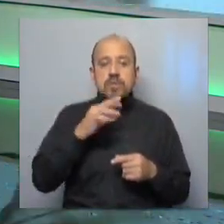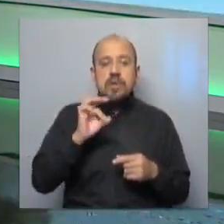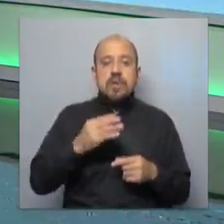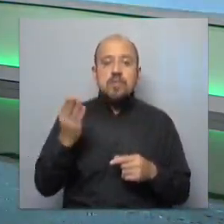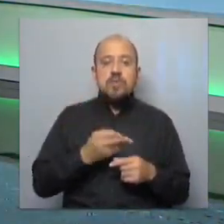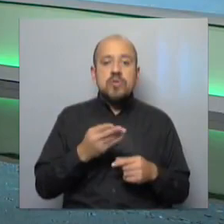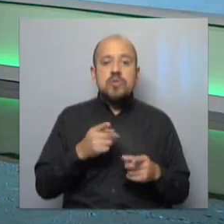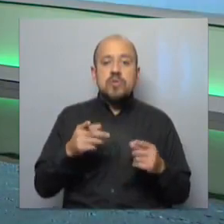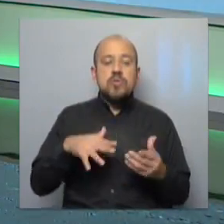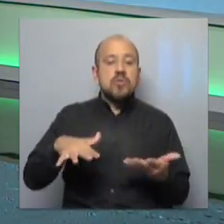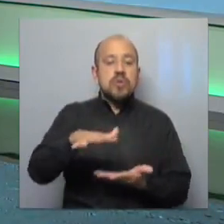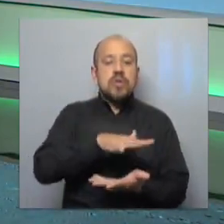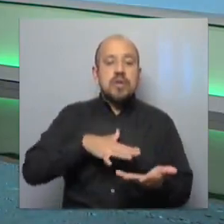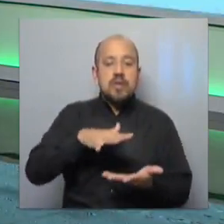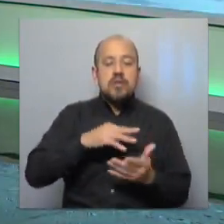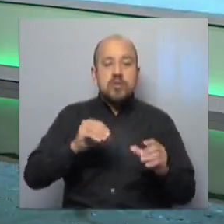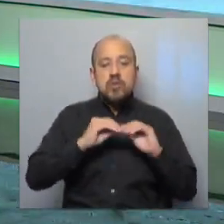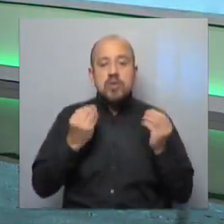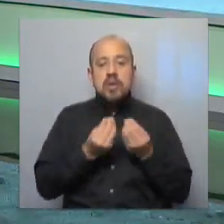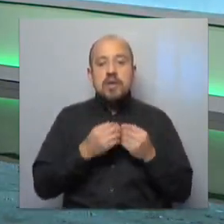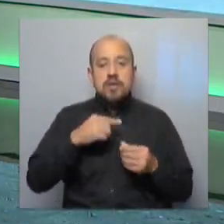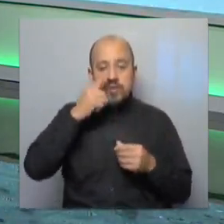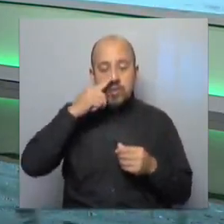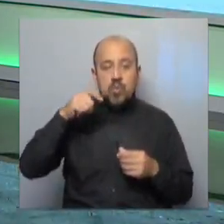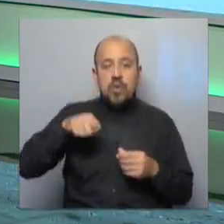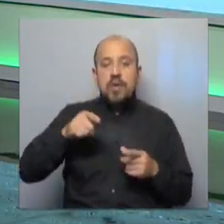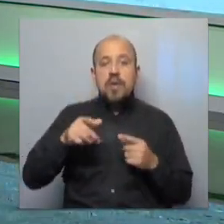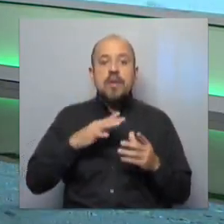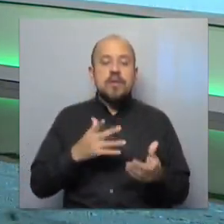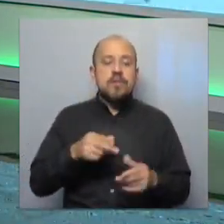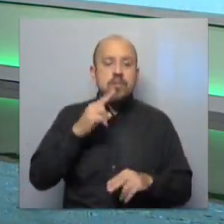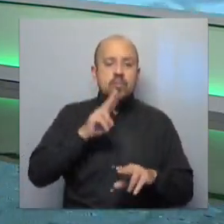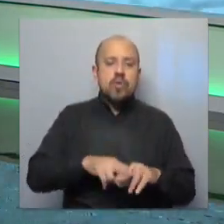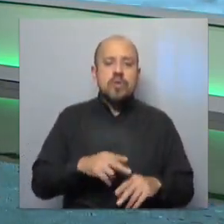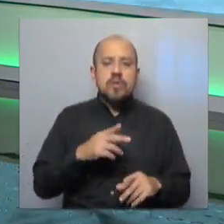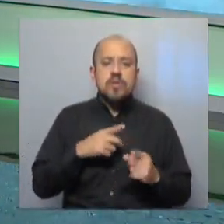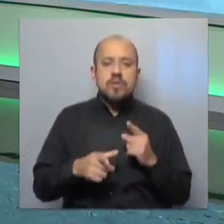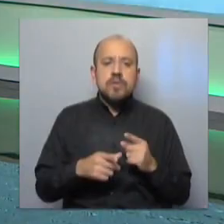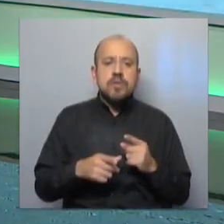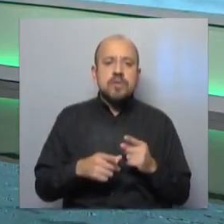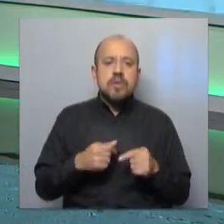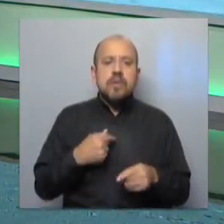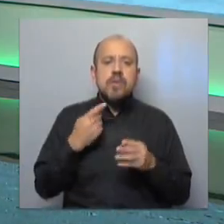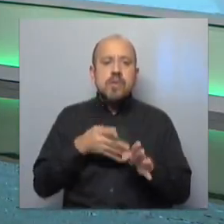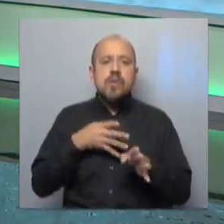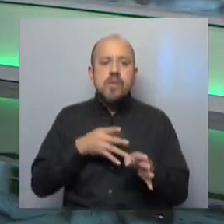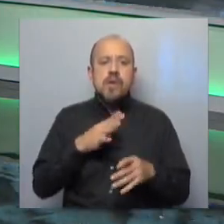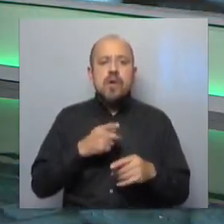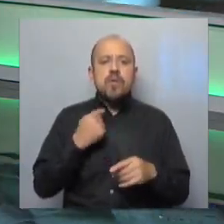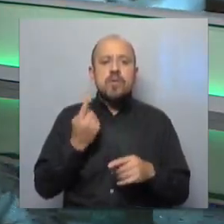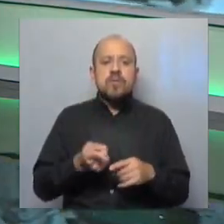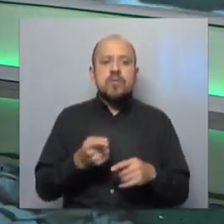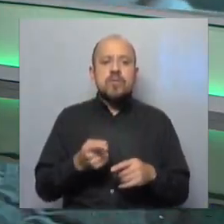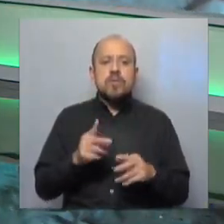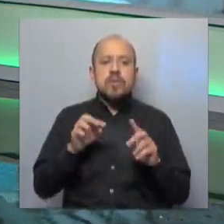ya del territorio ucraniano además del drama humano y de las muertes que ha representado esta guerra también hay otros aspectos que